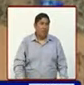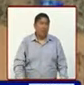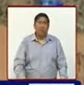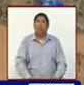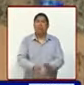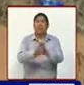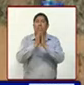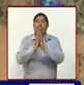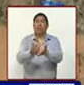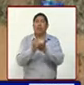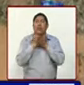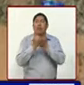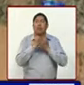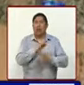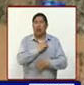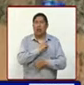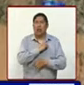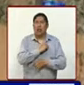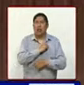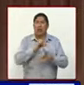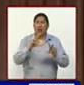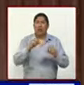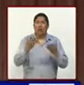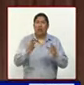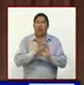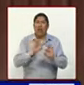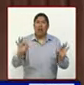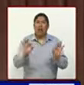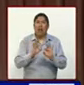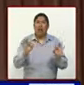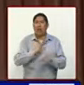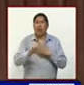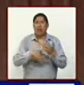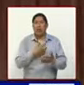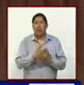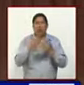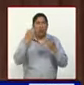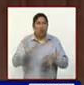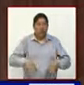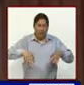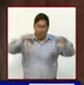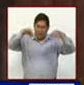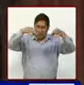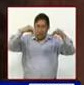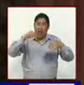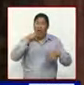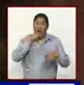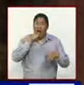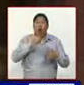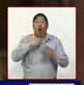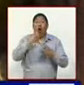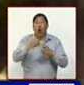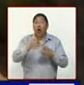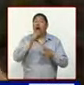Pedimos ayuda, colaboración, no tenemos nada. Todo se ha mojado, todo se ha llevado el agua.